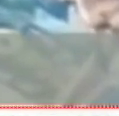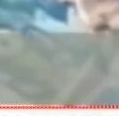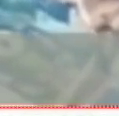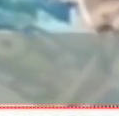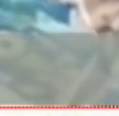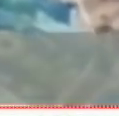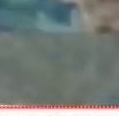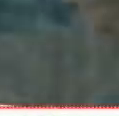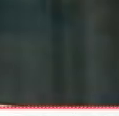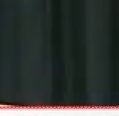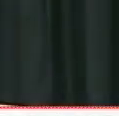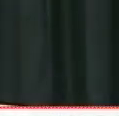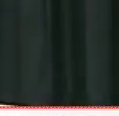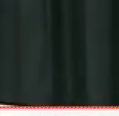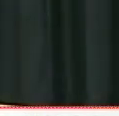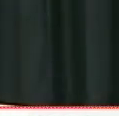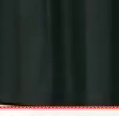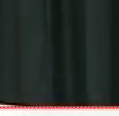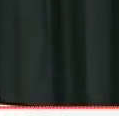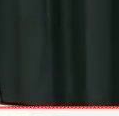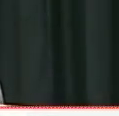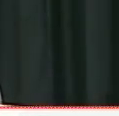Santa Elena.